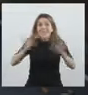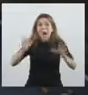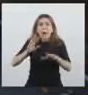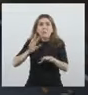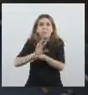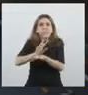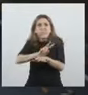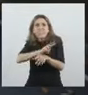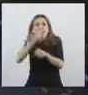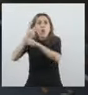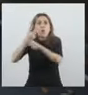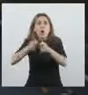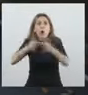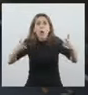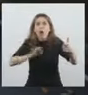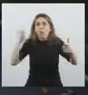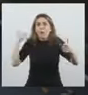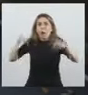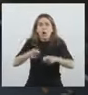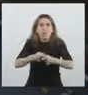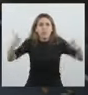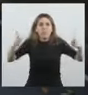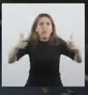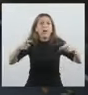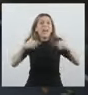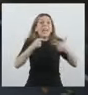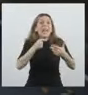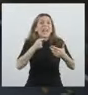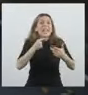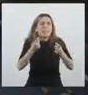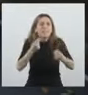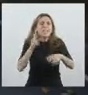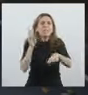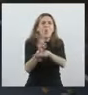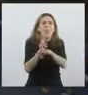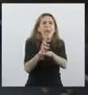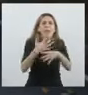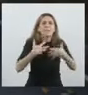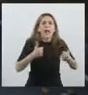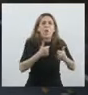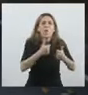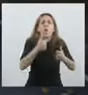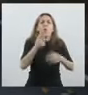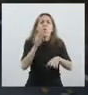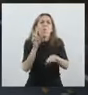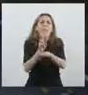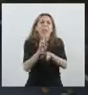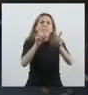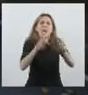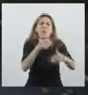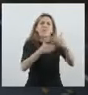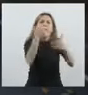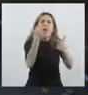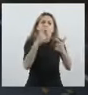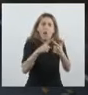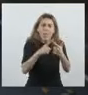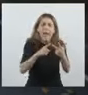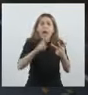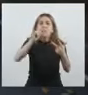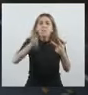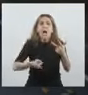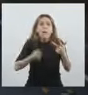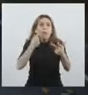meses queremos cuidar la salud, cuidar la recuperación económica y cuidar todo lo que sea posible